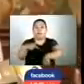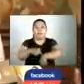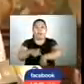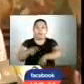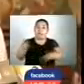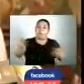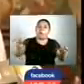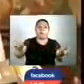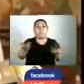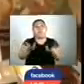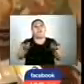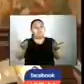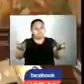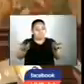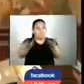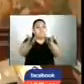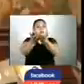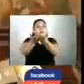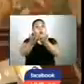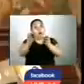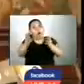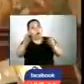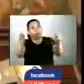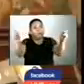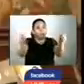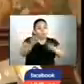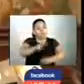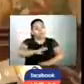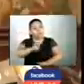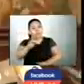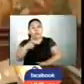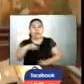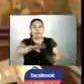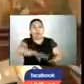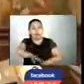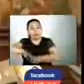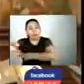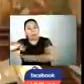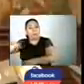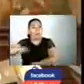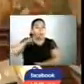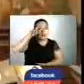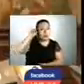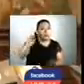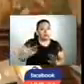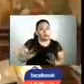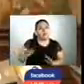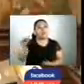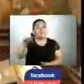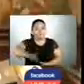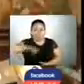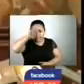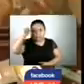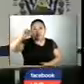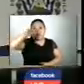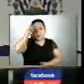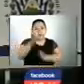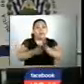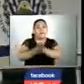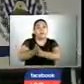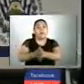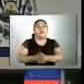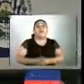aquellos brindis y de aquellos actos donde se dejaba de lado lo que realmente interesa, que es trabajar para la gente.